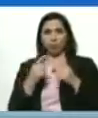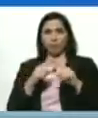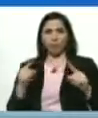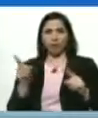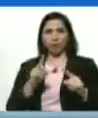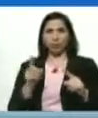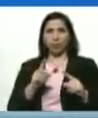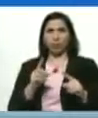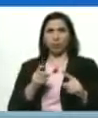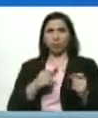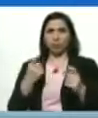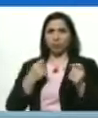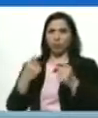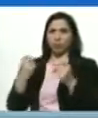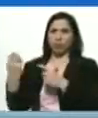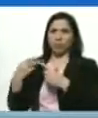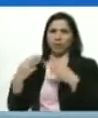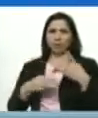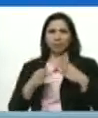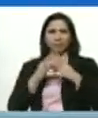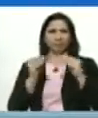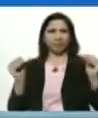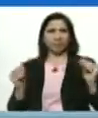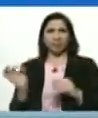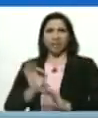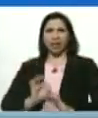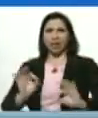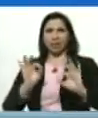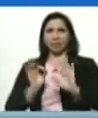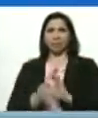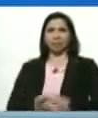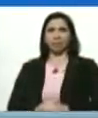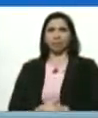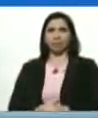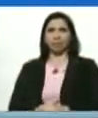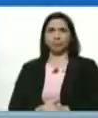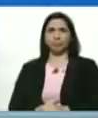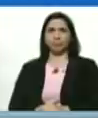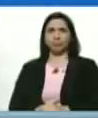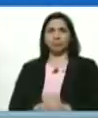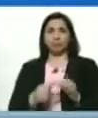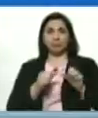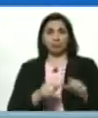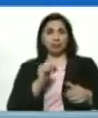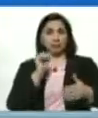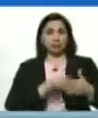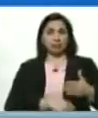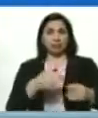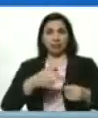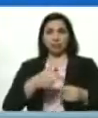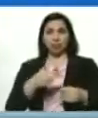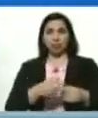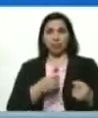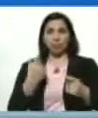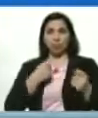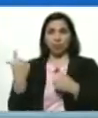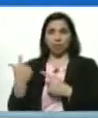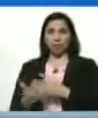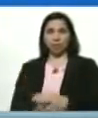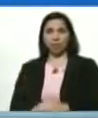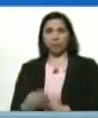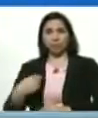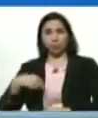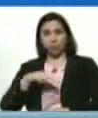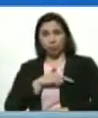no llegaran repuestos aditivos nada y que nos quedábamos en la gasolina importada que